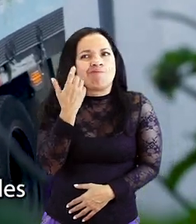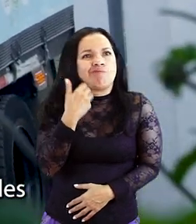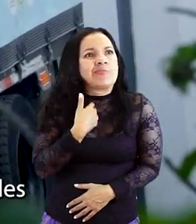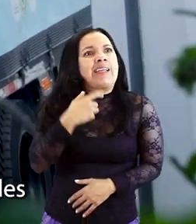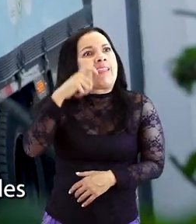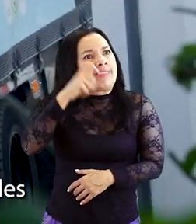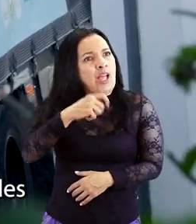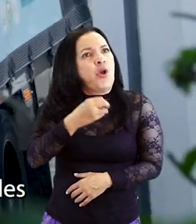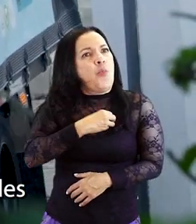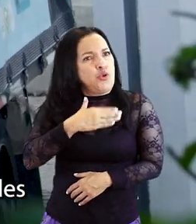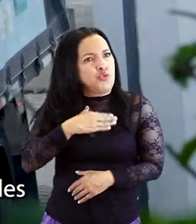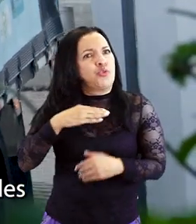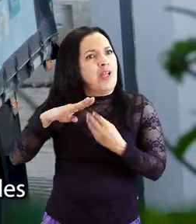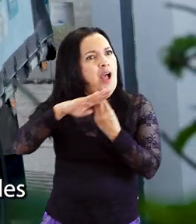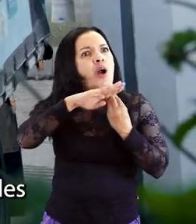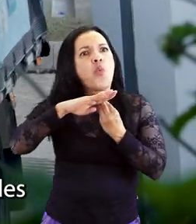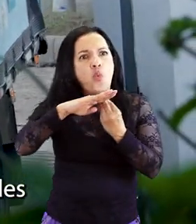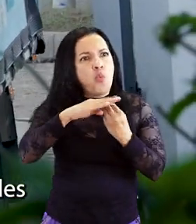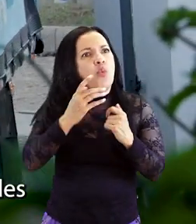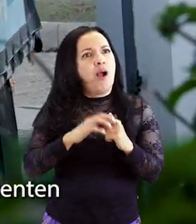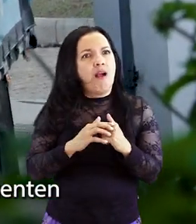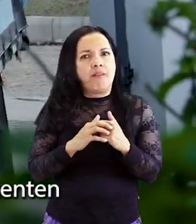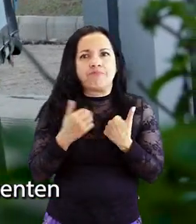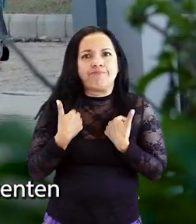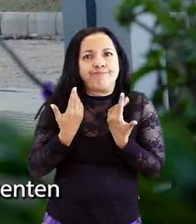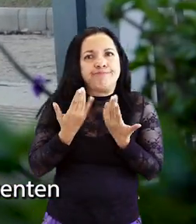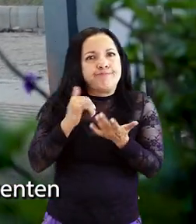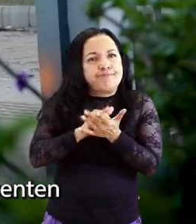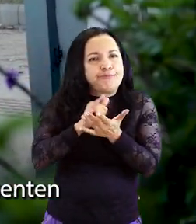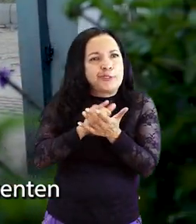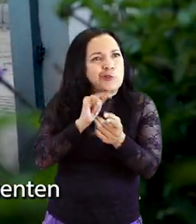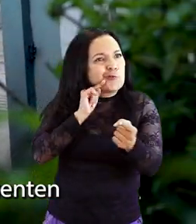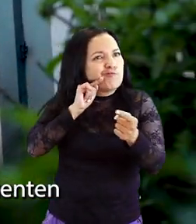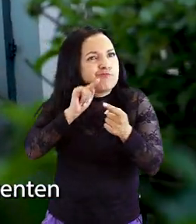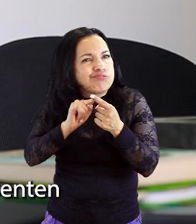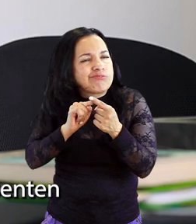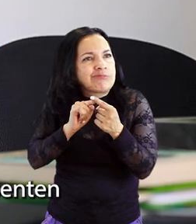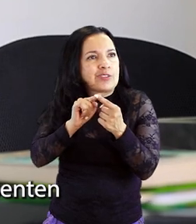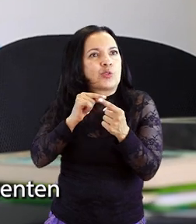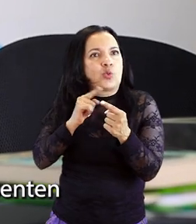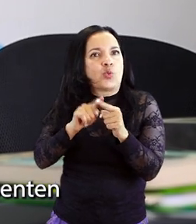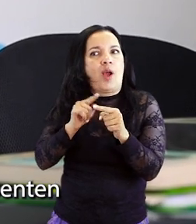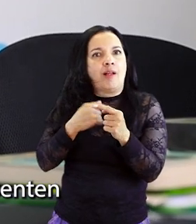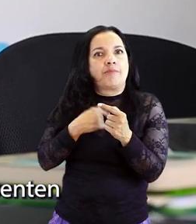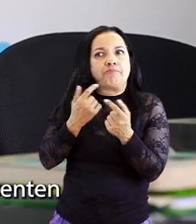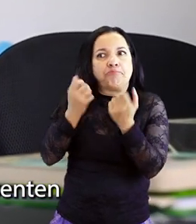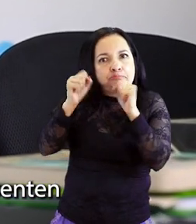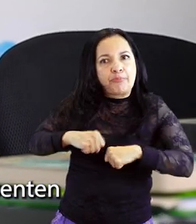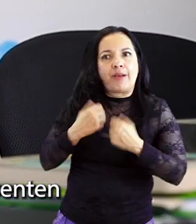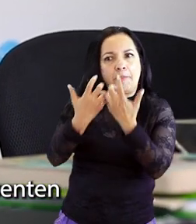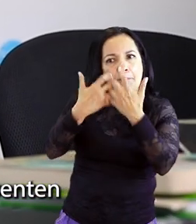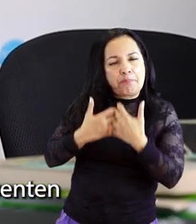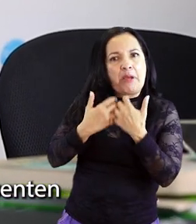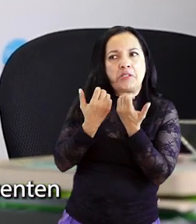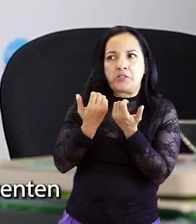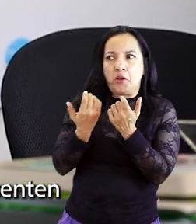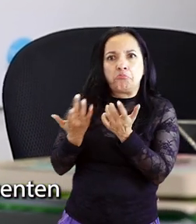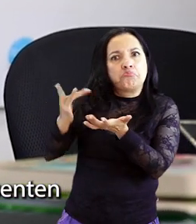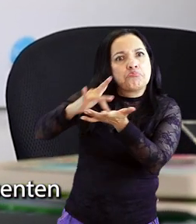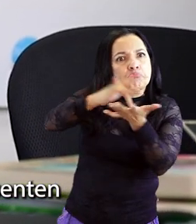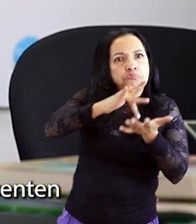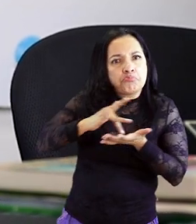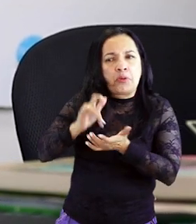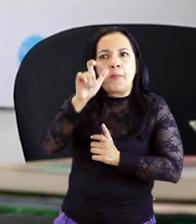Pensamos que todos debemos tener las mismas oportunidades y por eso abrimos las posibilidades en la empresa de que